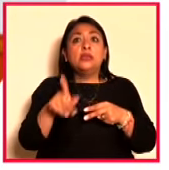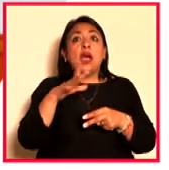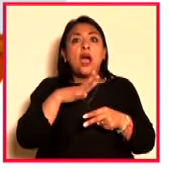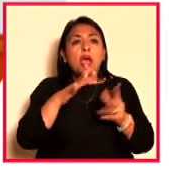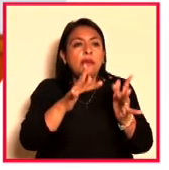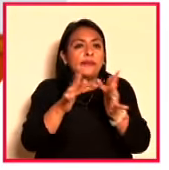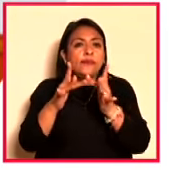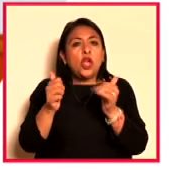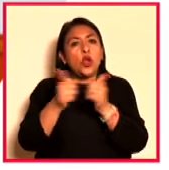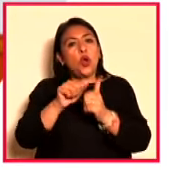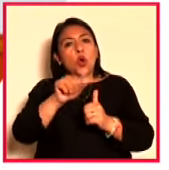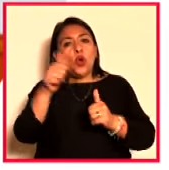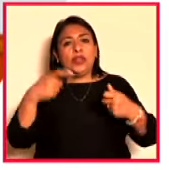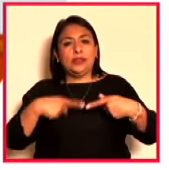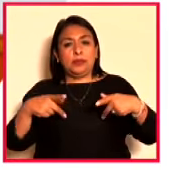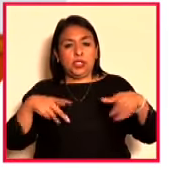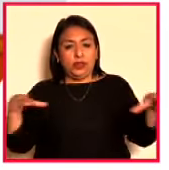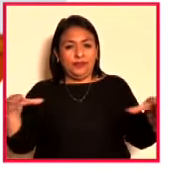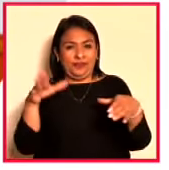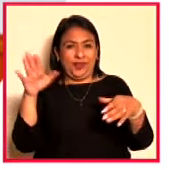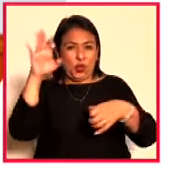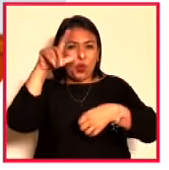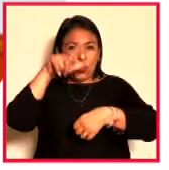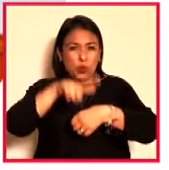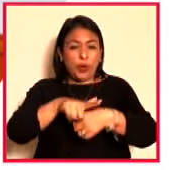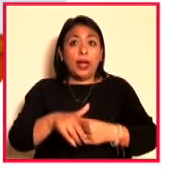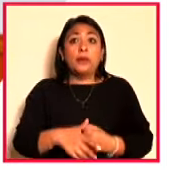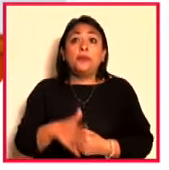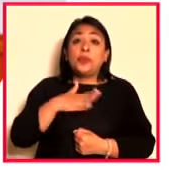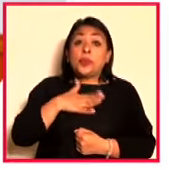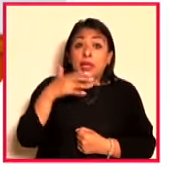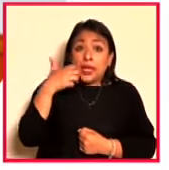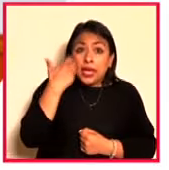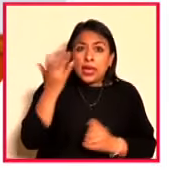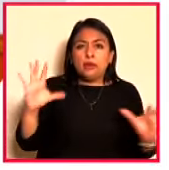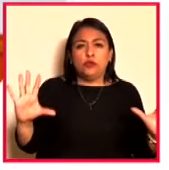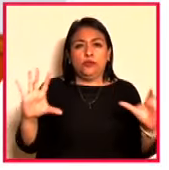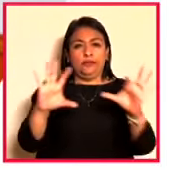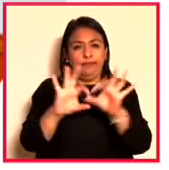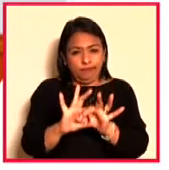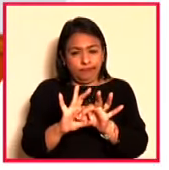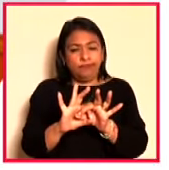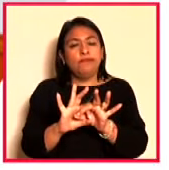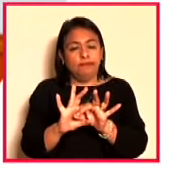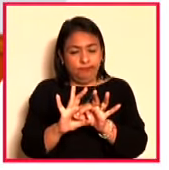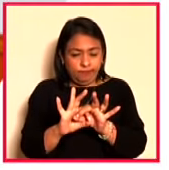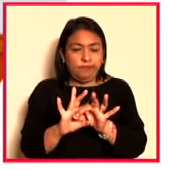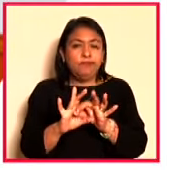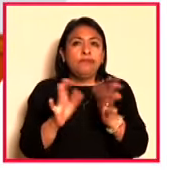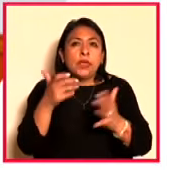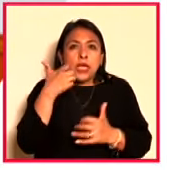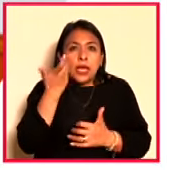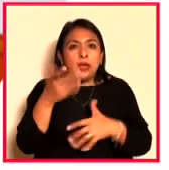otros actores del sector cultural. Estamos buscando vinculaciones, estamos buscando